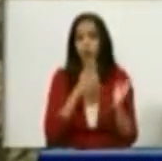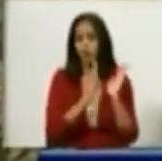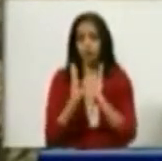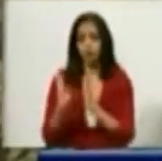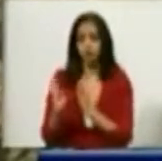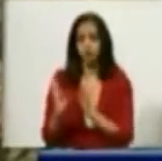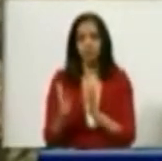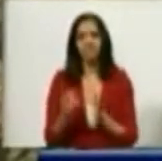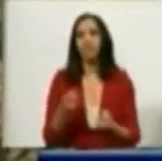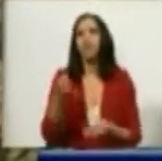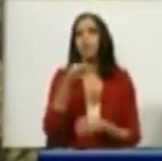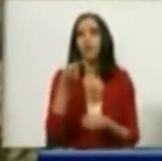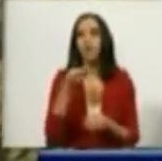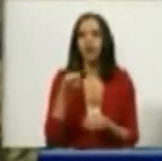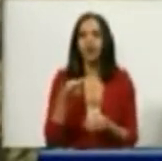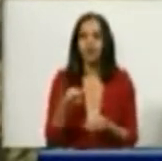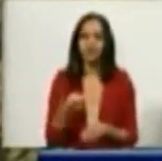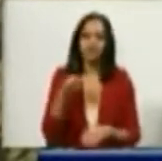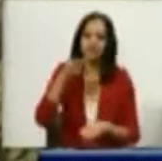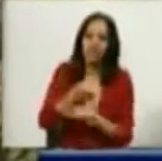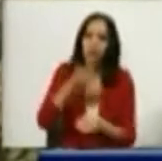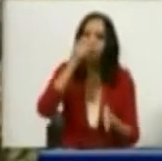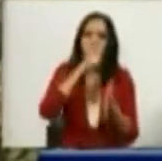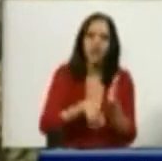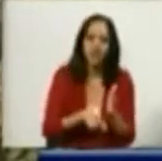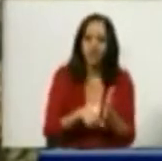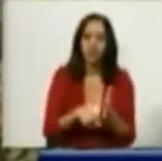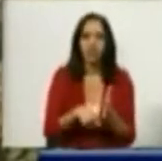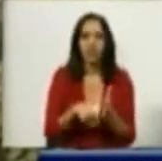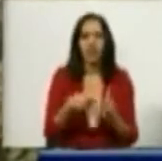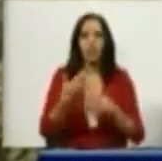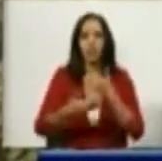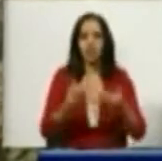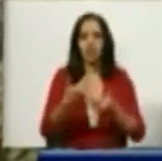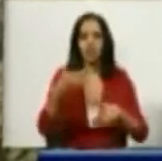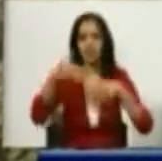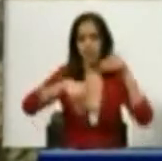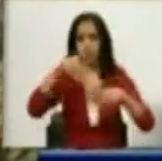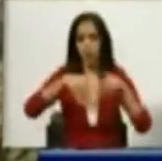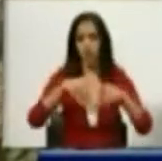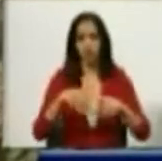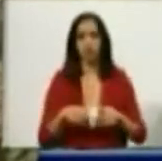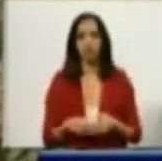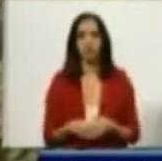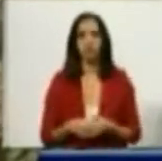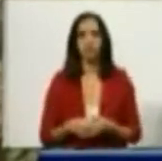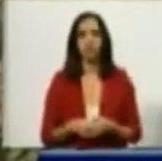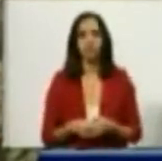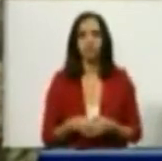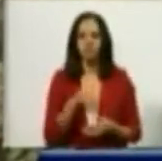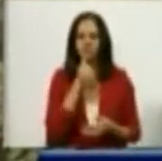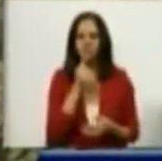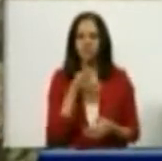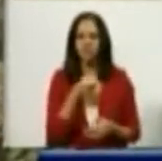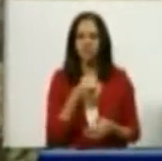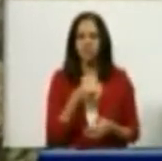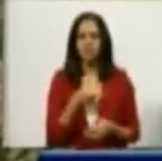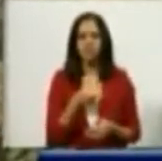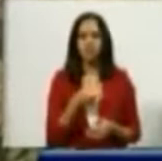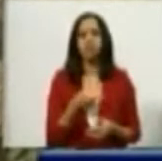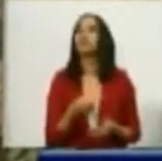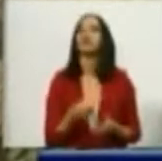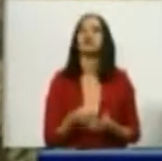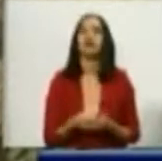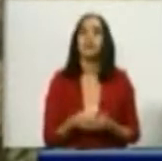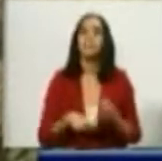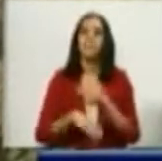que intentan intimidar prohibir y cancelar el proceso electoral que tiene Ajá